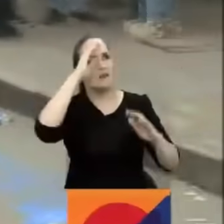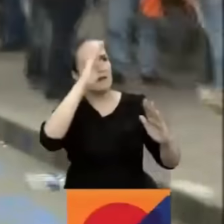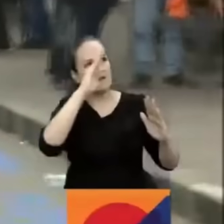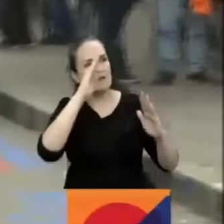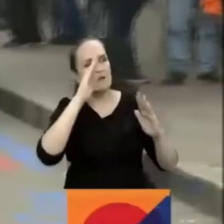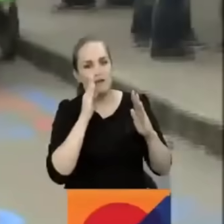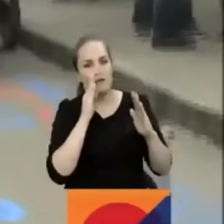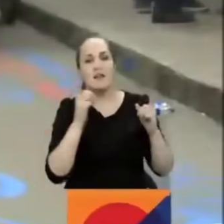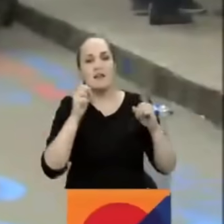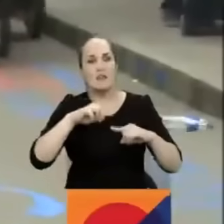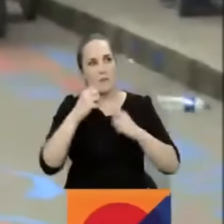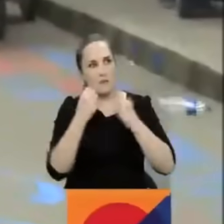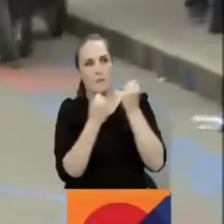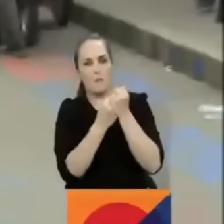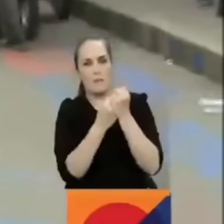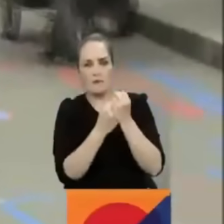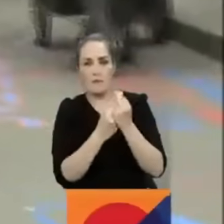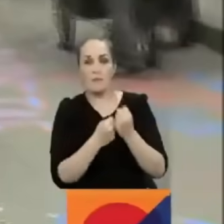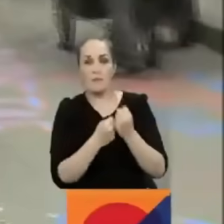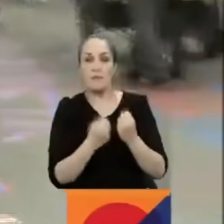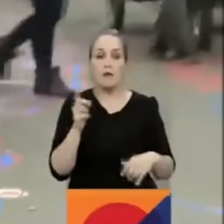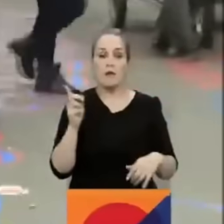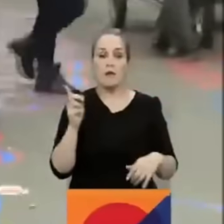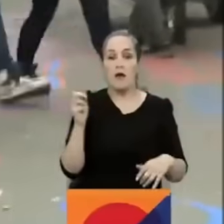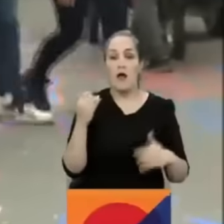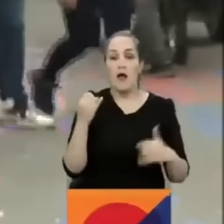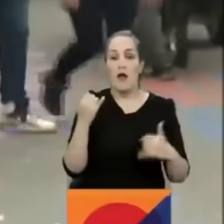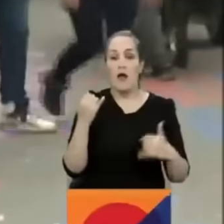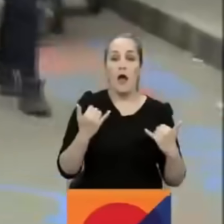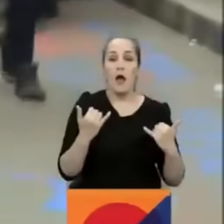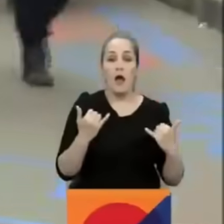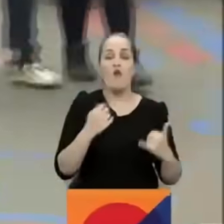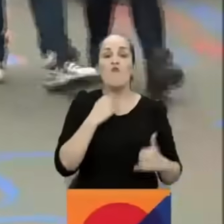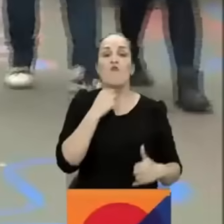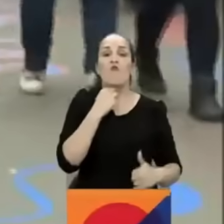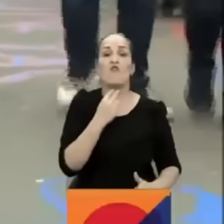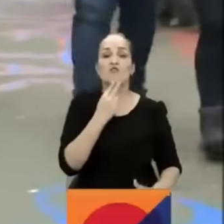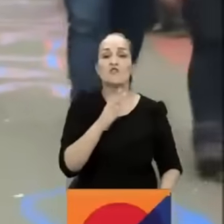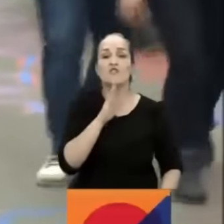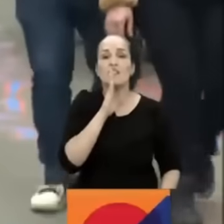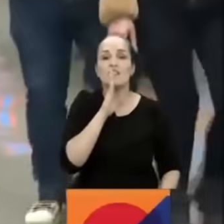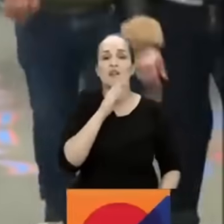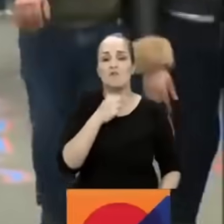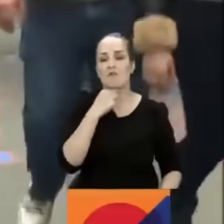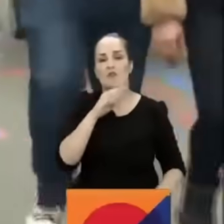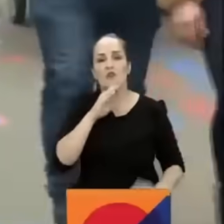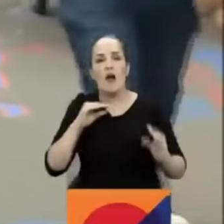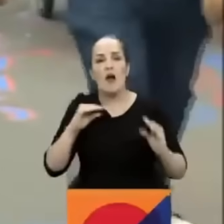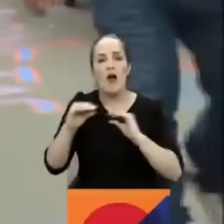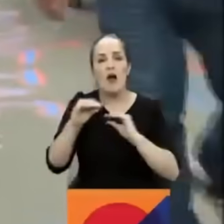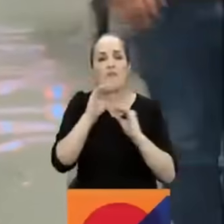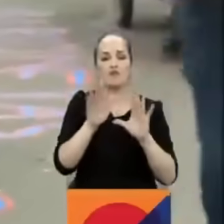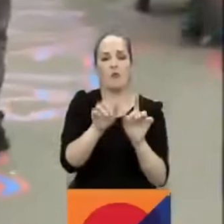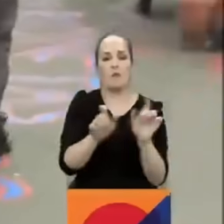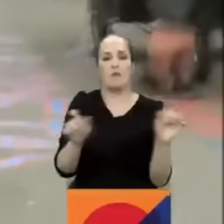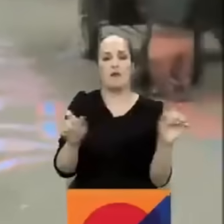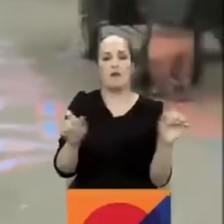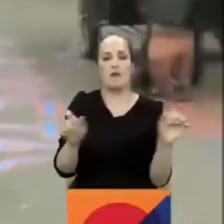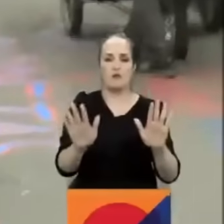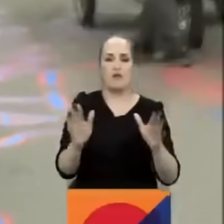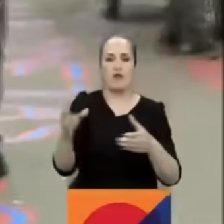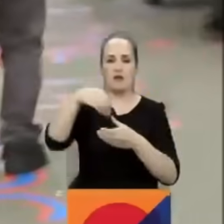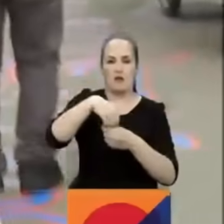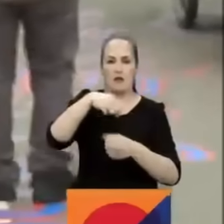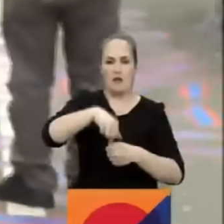también lo respaldamos. Estamos aquí escuchando las voces de la gente que nos está acompañando en